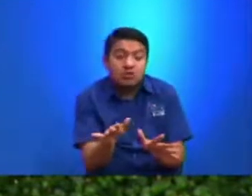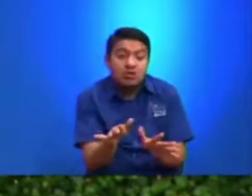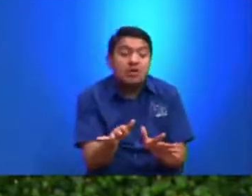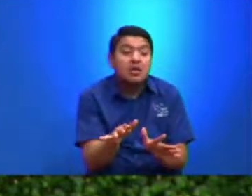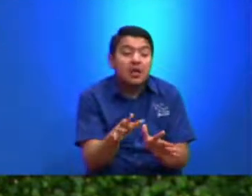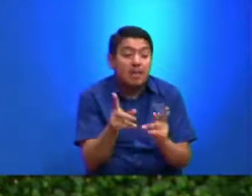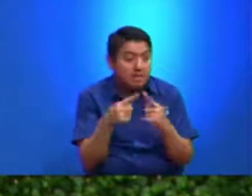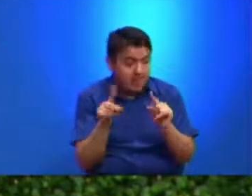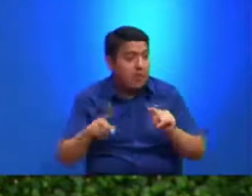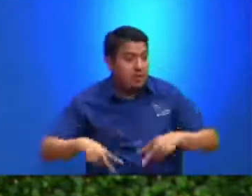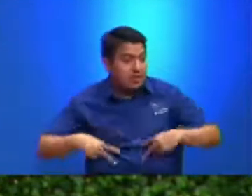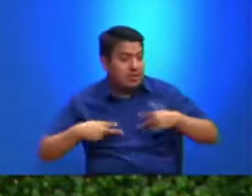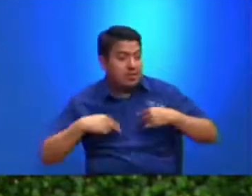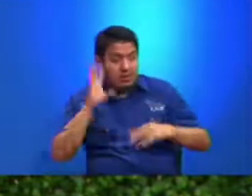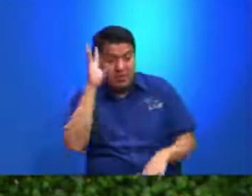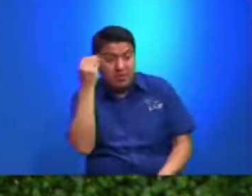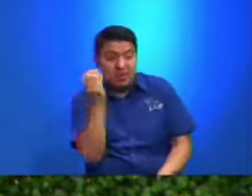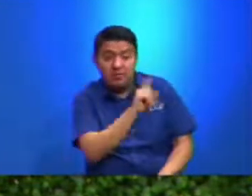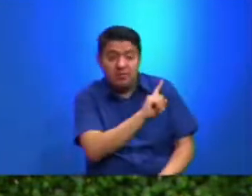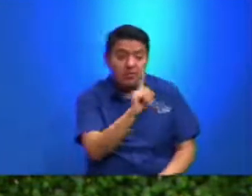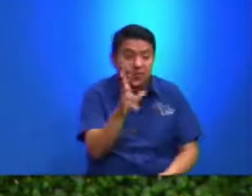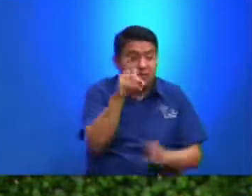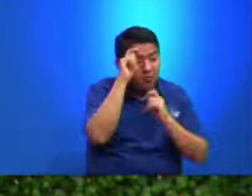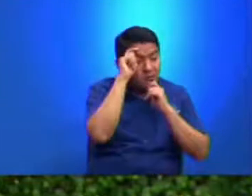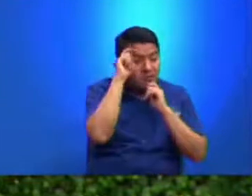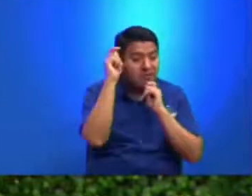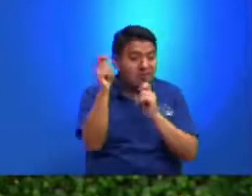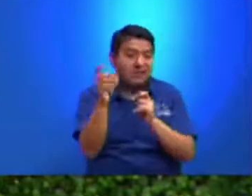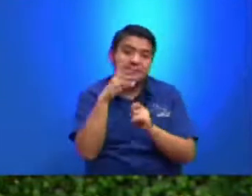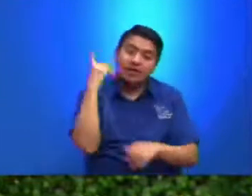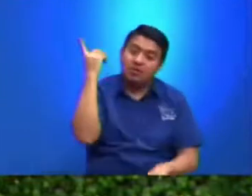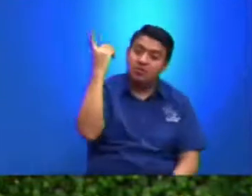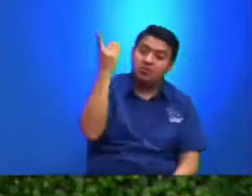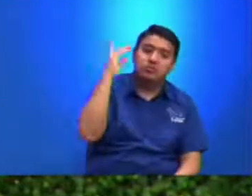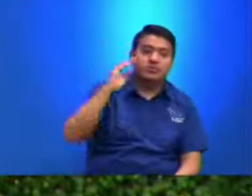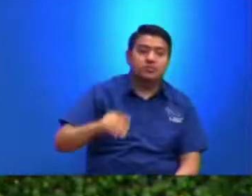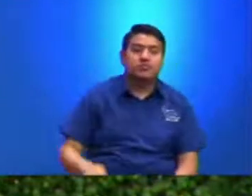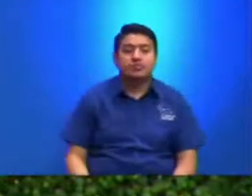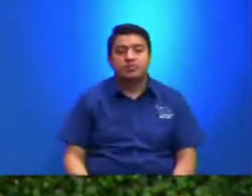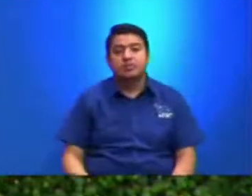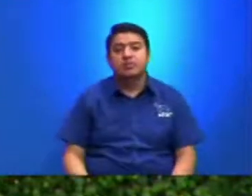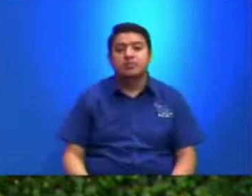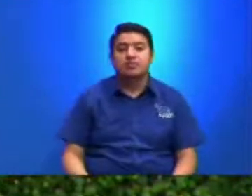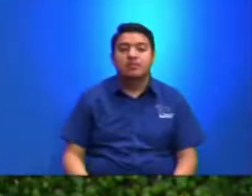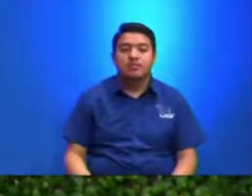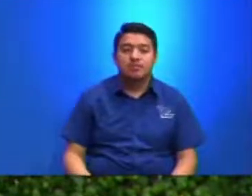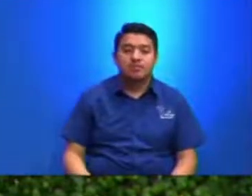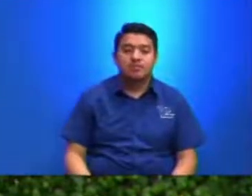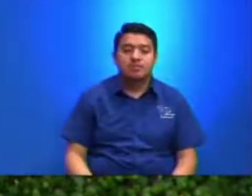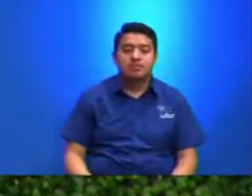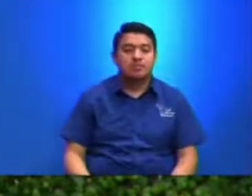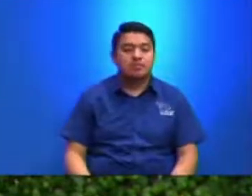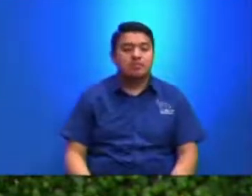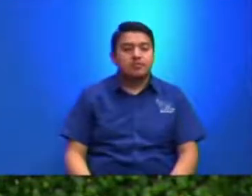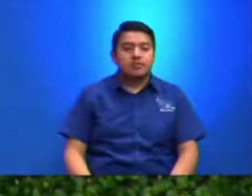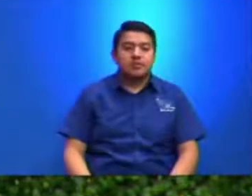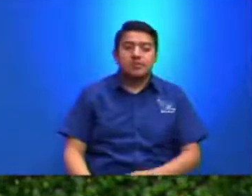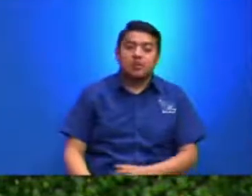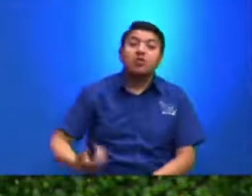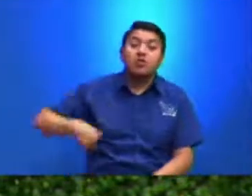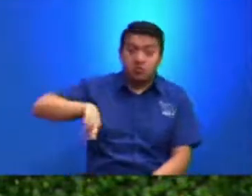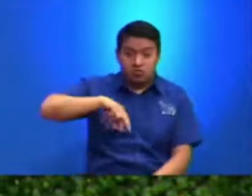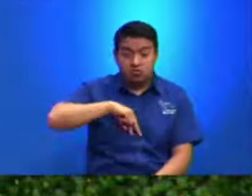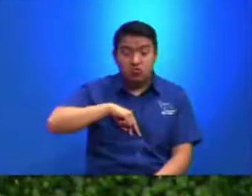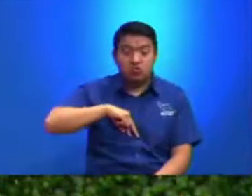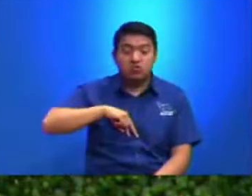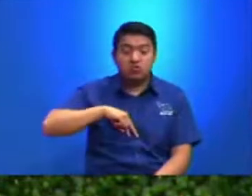templo. O no sabéis que sois templo del Espíritu Santo, pero ya me estoy desviando del ejemplo. Entonces